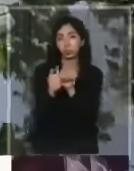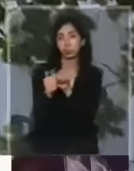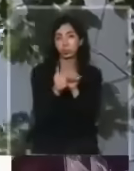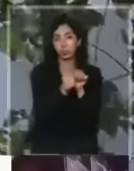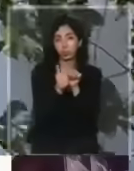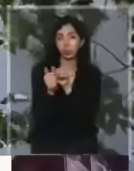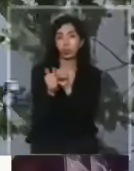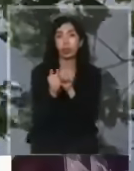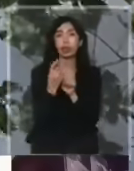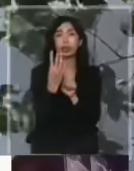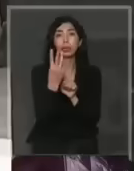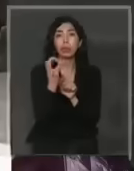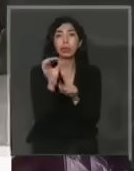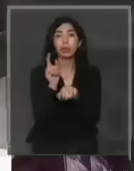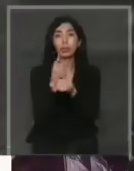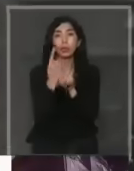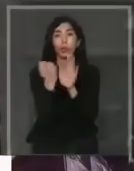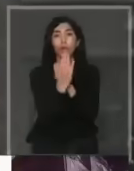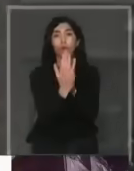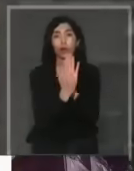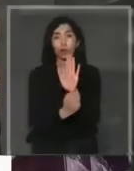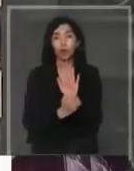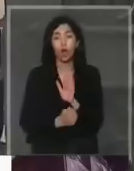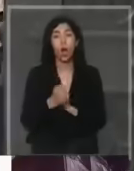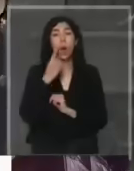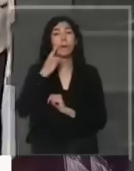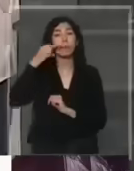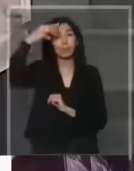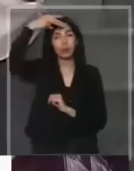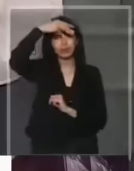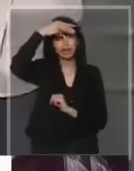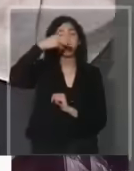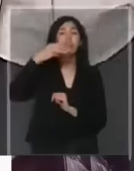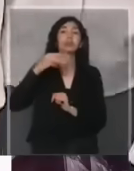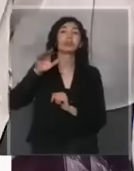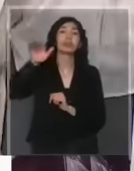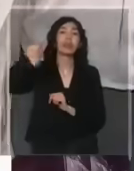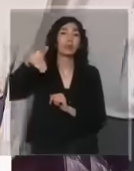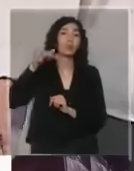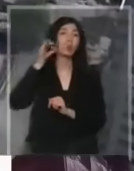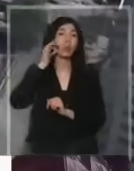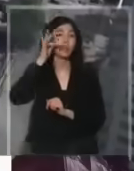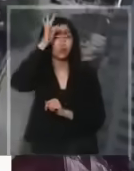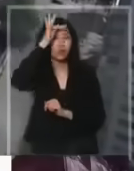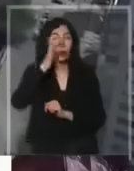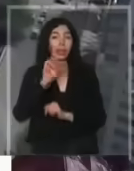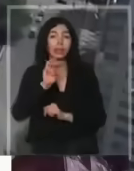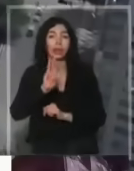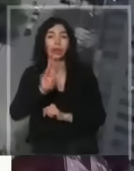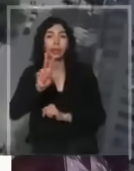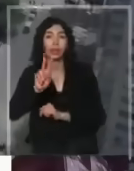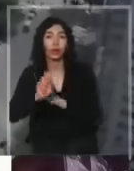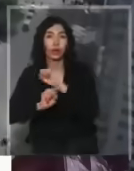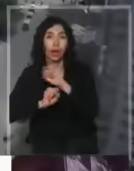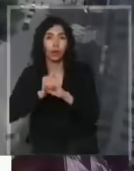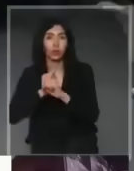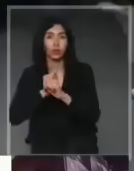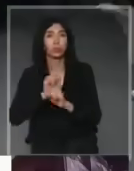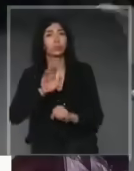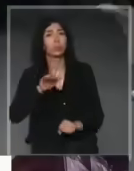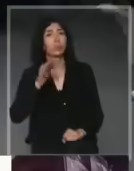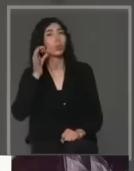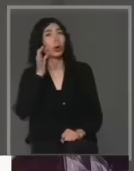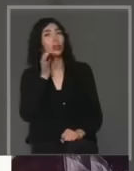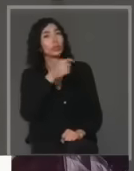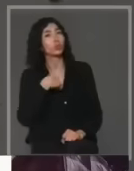en 30 segundos, Manuel Monsalve contactó a la funcionaria de 32 años. No lo vi a él, pero venía con bullín